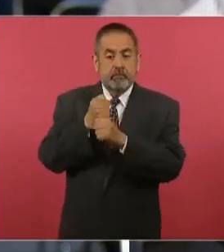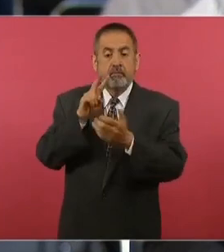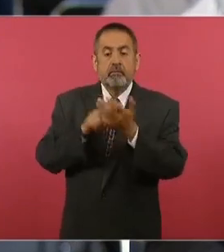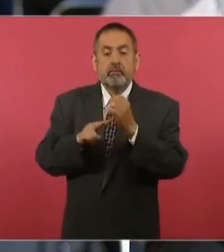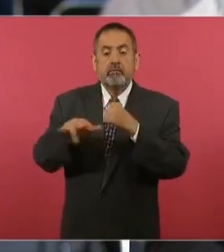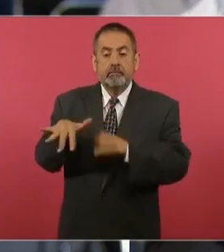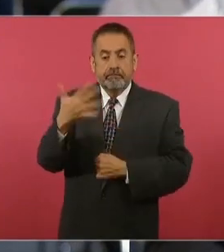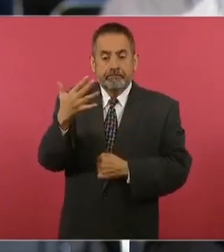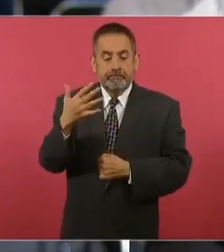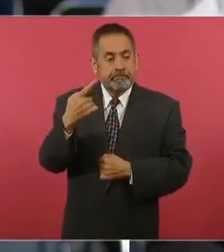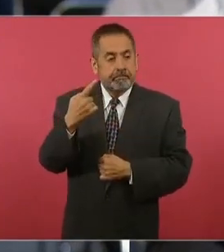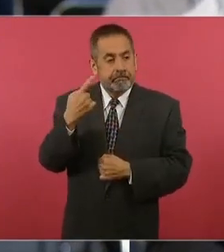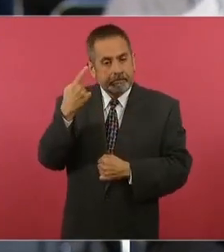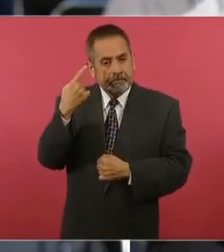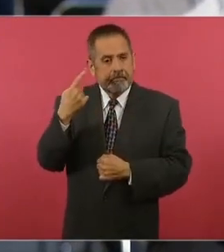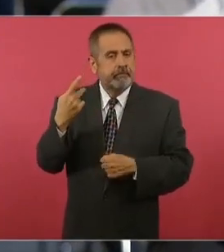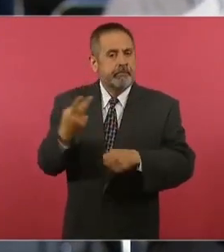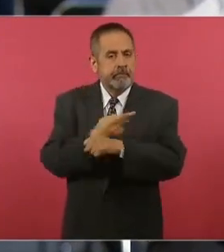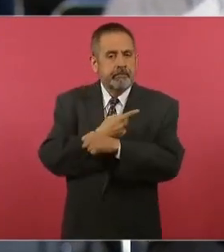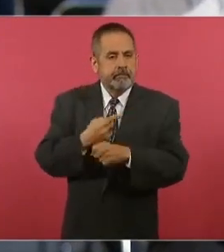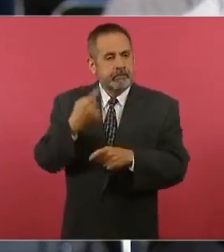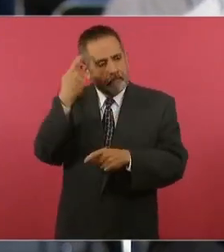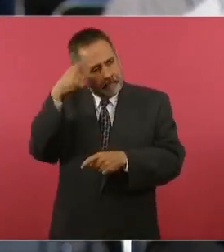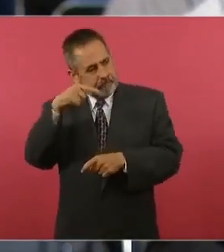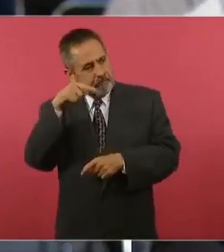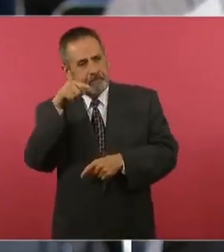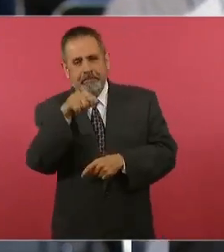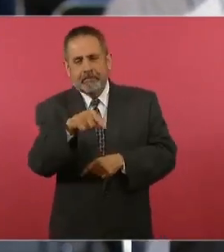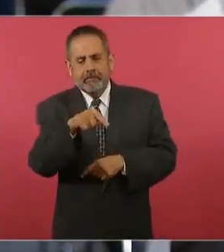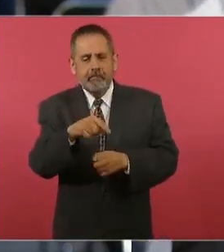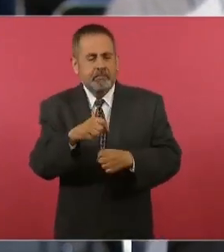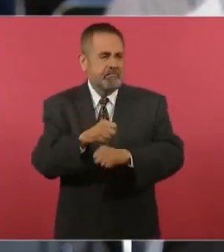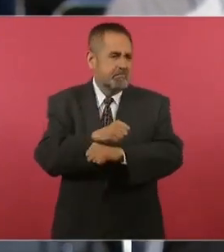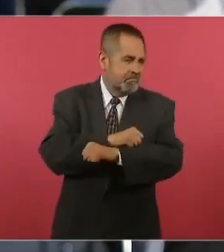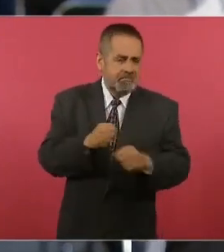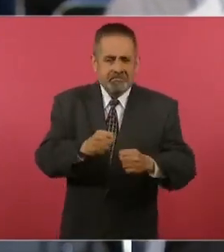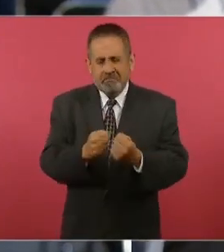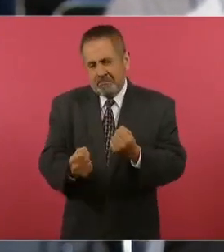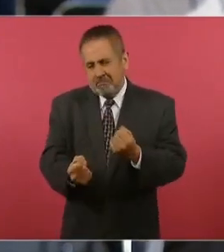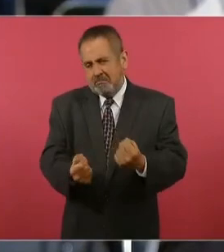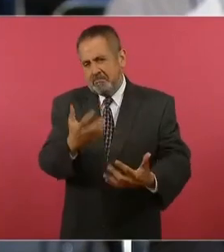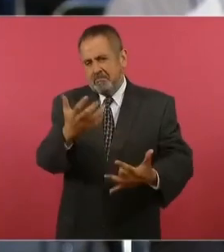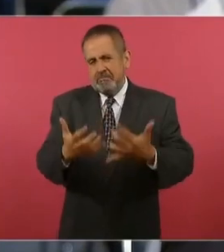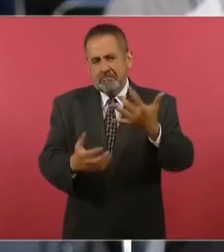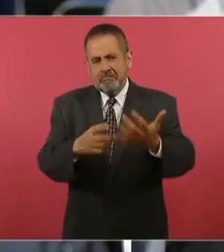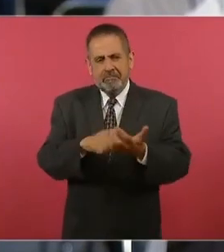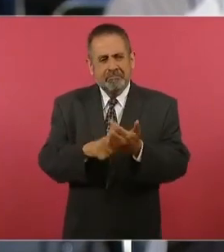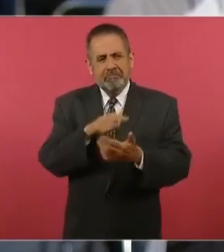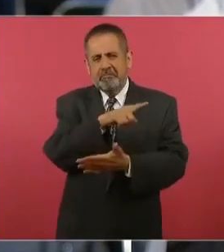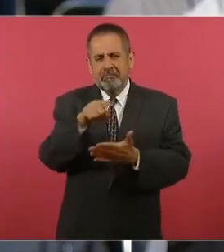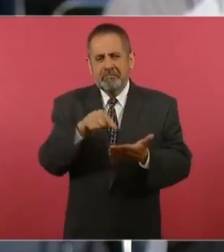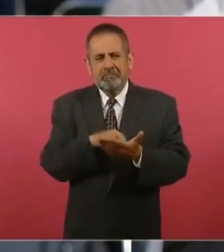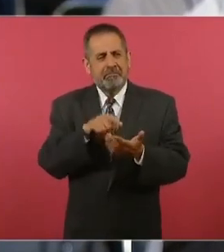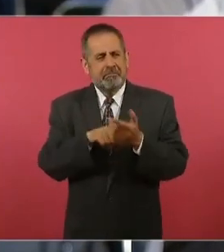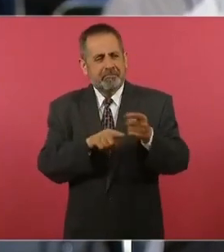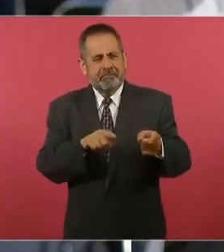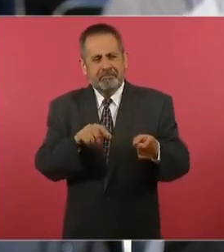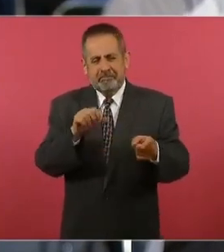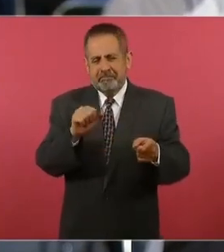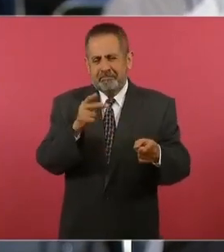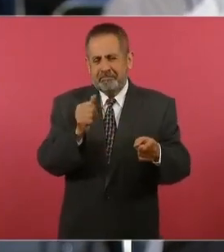una explosión e incendio en las plataformas de Apcatún